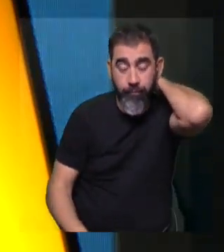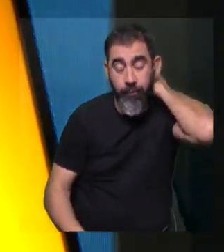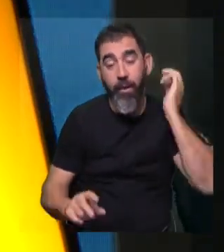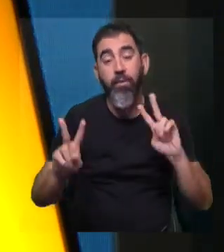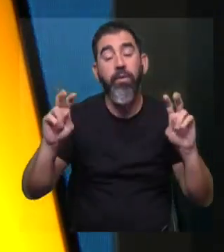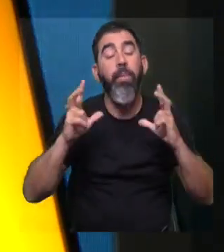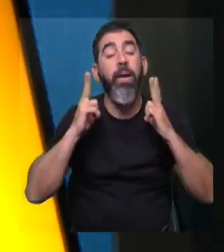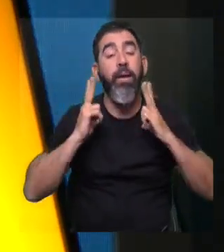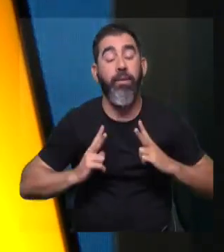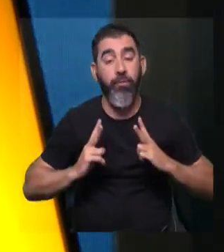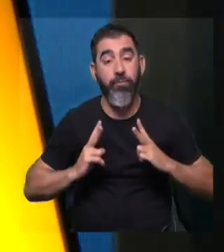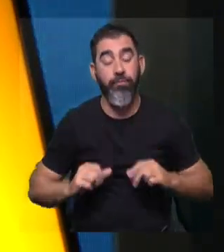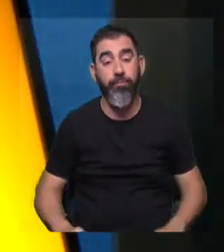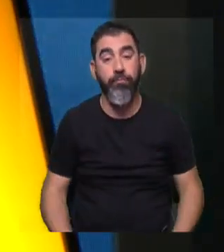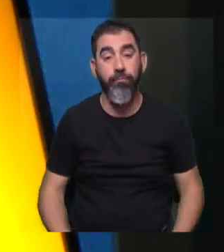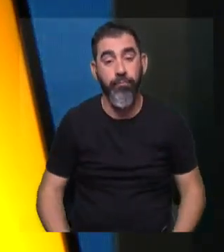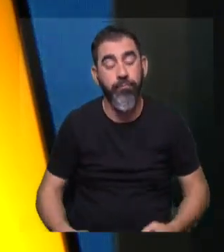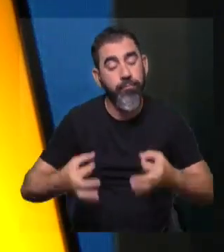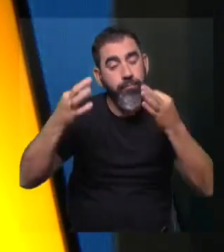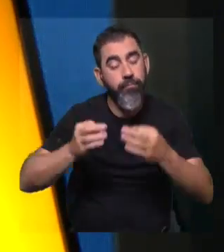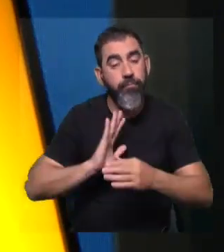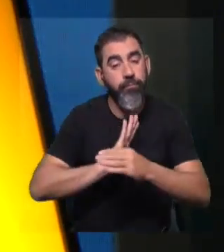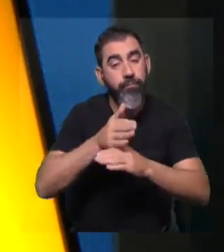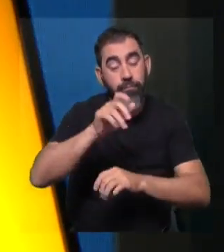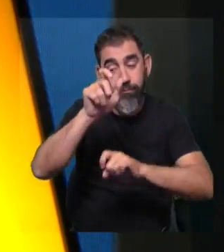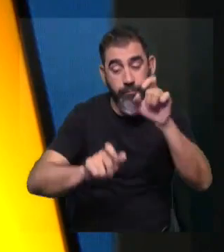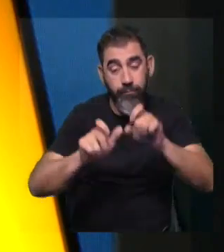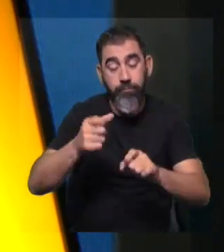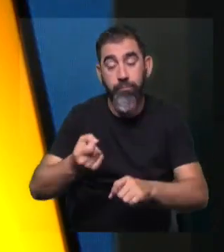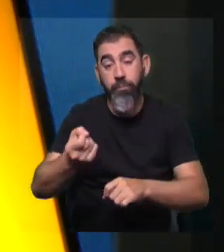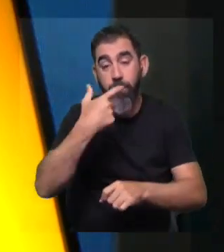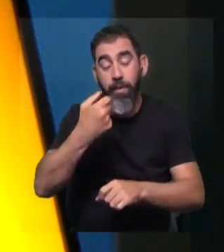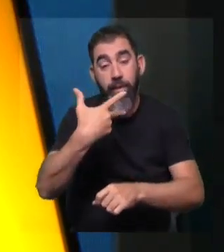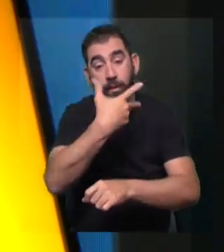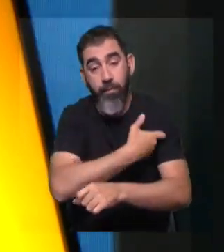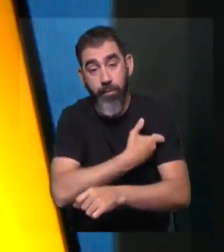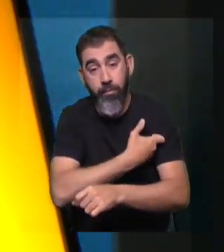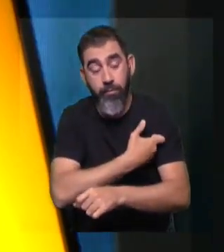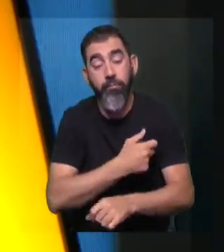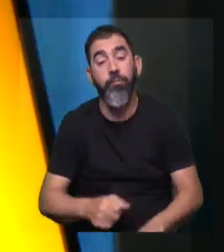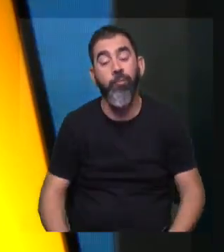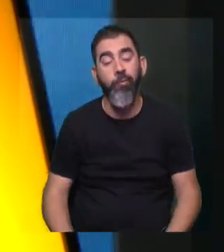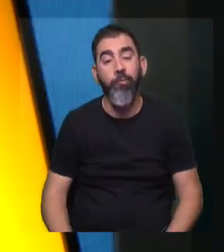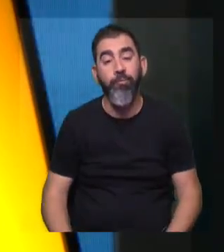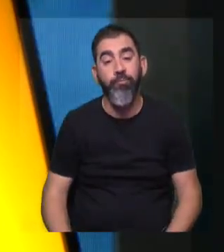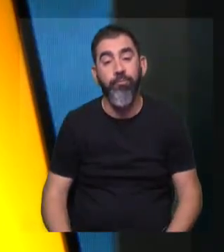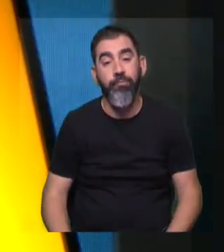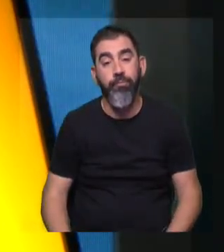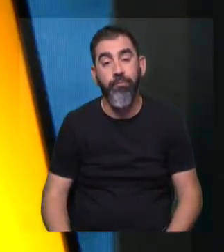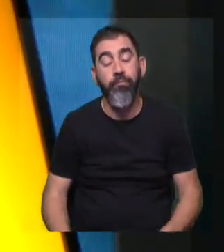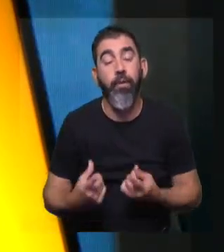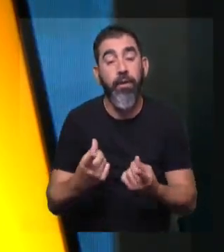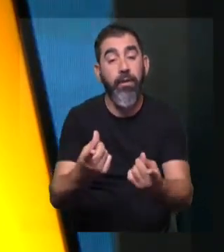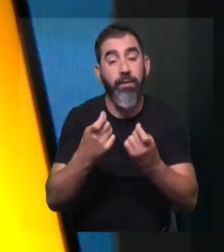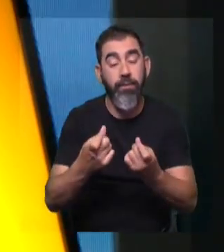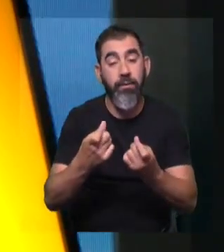ética. Para nosotros poder asegurar el acceso de nuestra población a esos medicamentos, incluyendo las vacunas, ¿sí?,